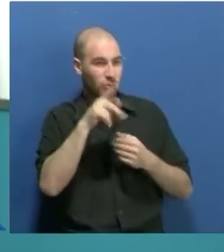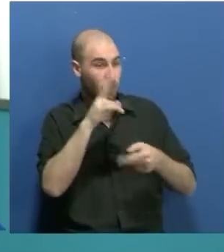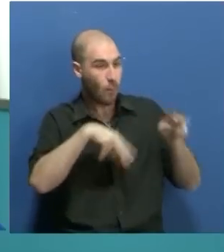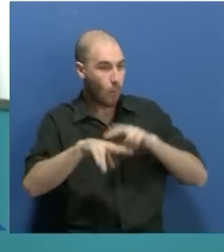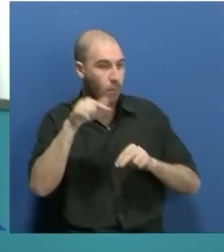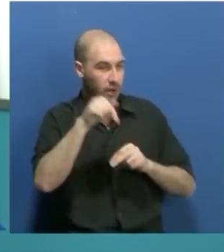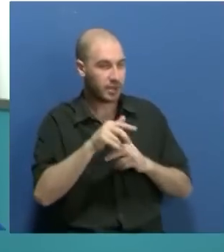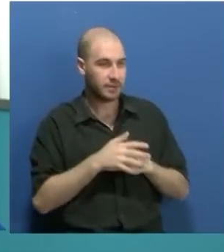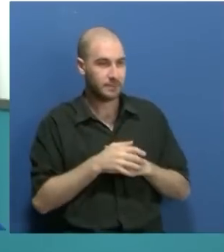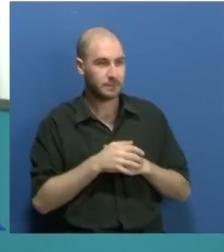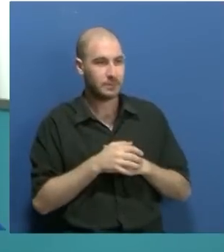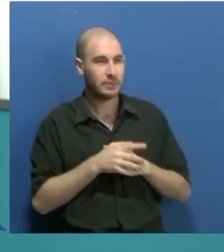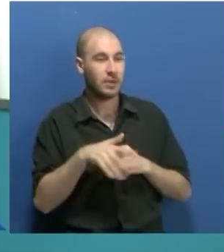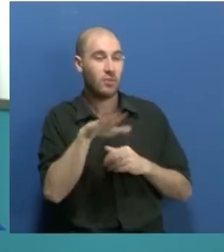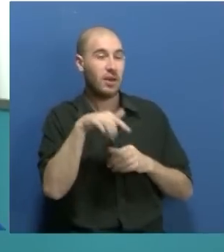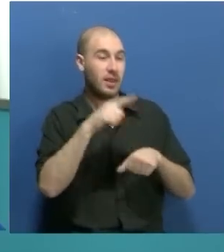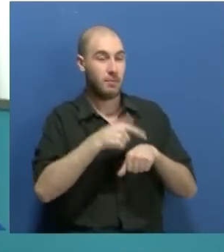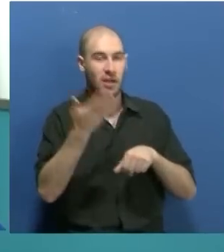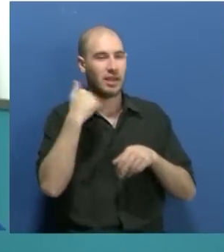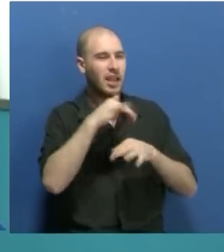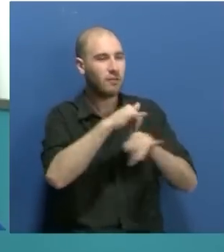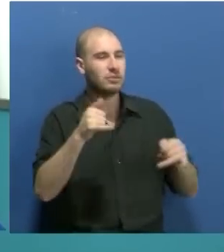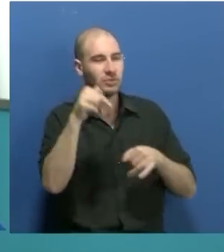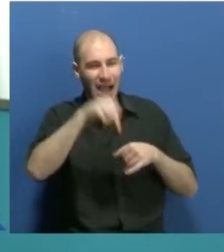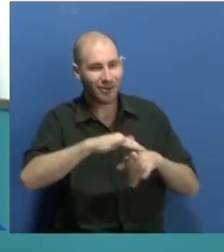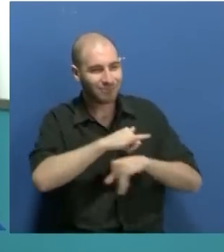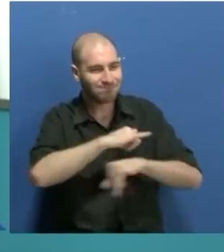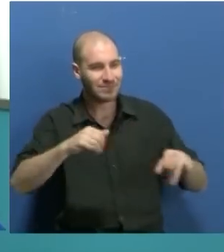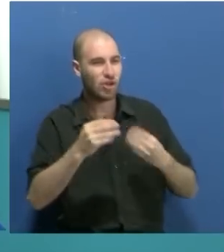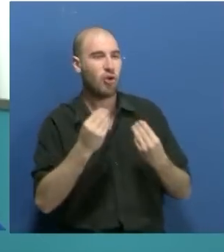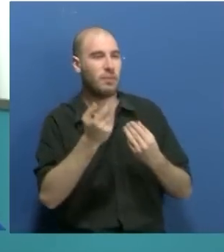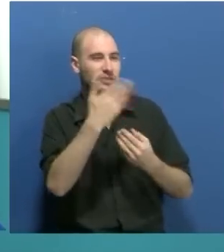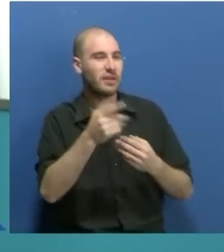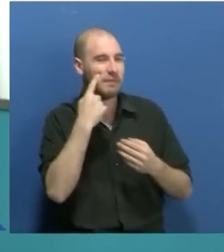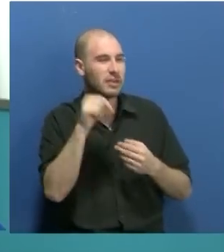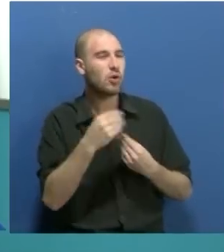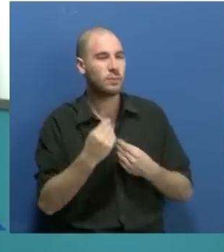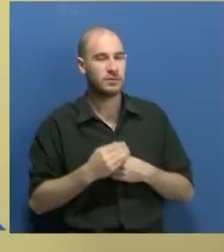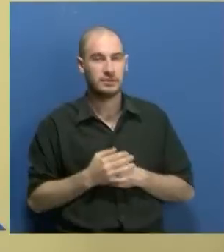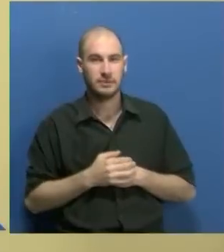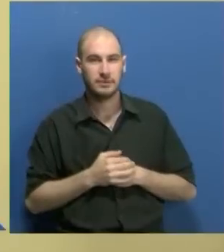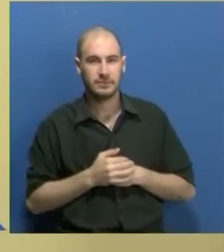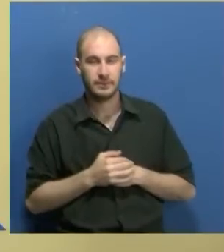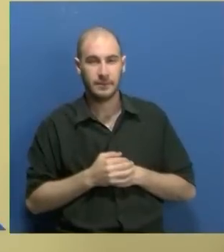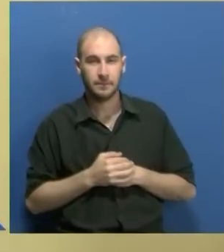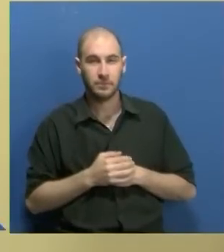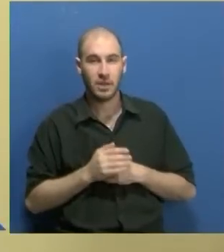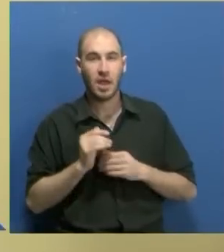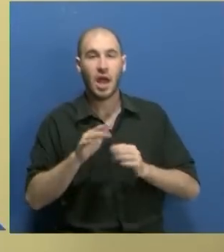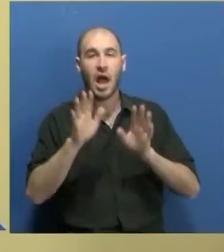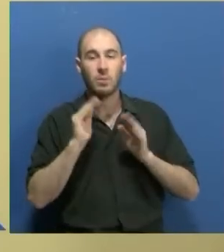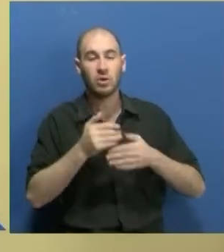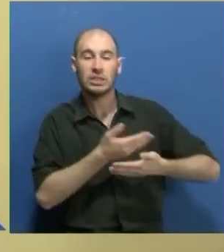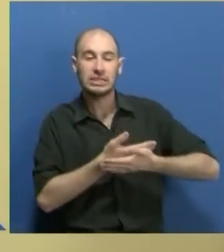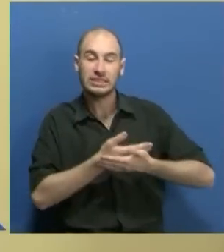ustedes en esa época, digamos, qué información podemos dar ahora de cómo vivían esas poblaciones. Fíjate vos, quizás no tanto por el